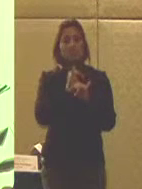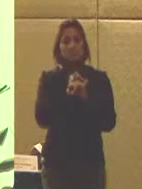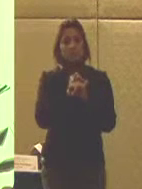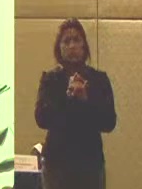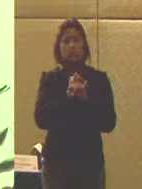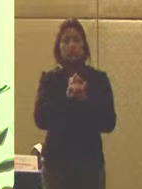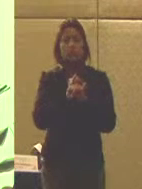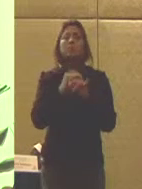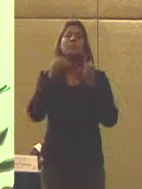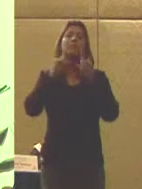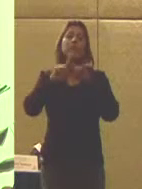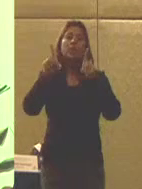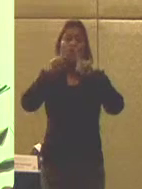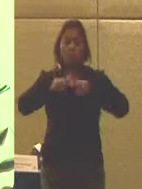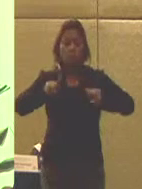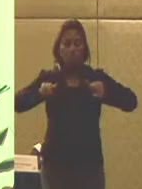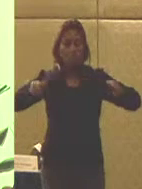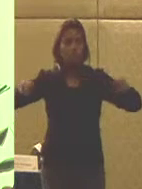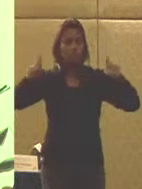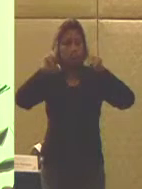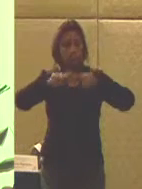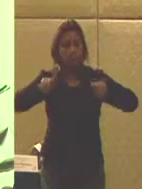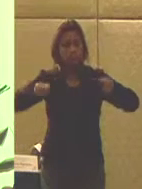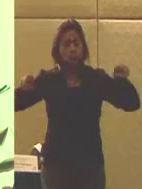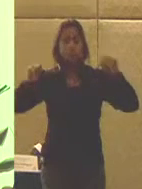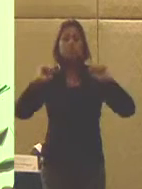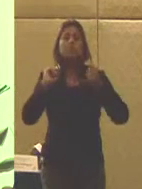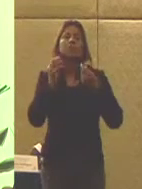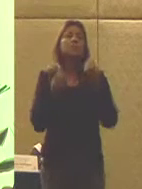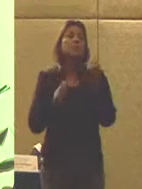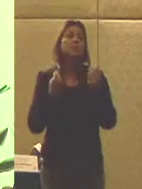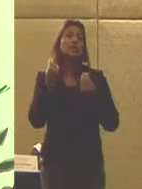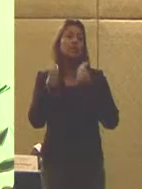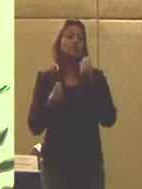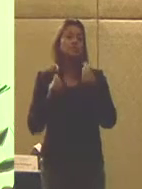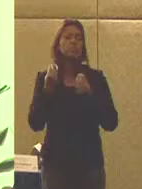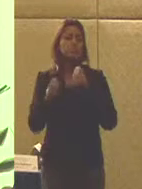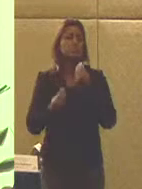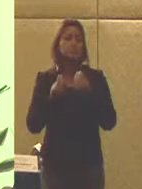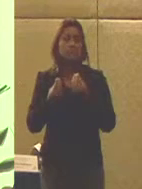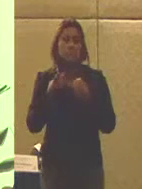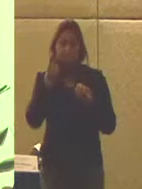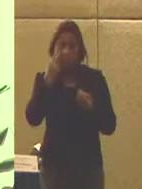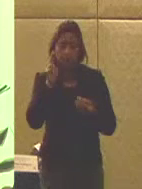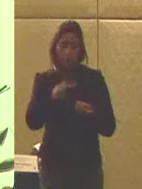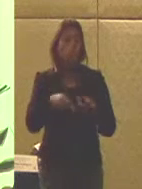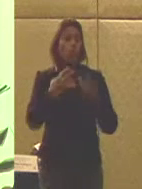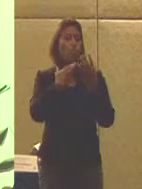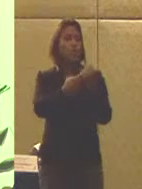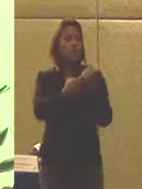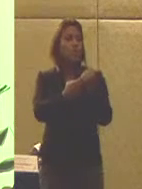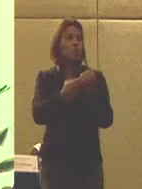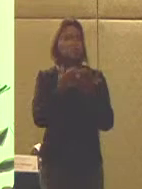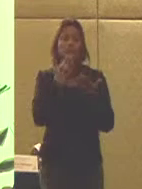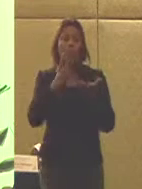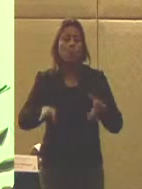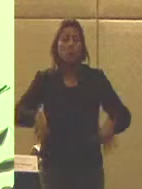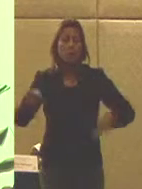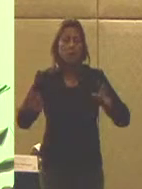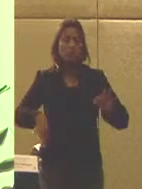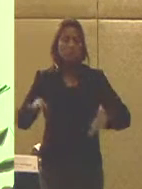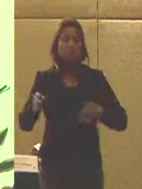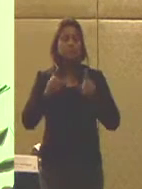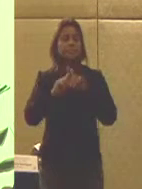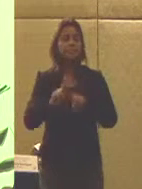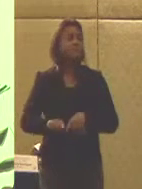de Contraloría con relación a cómo se rinden las cuentas de los recursos utilizados en la reconstrucción, y con relación a